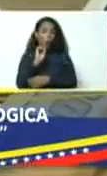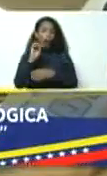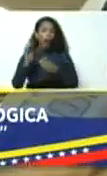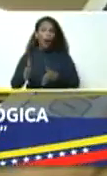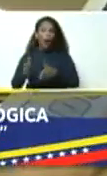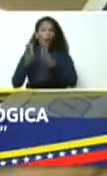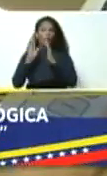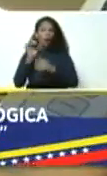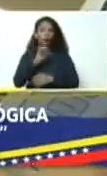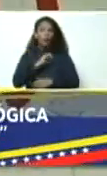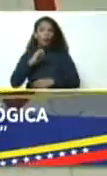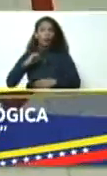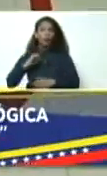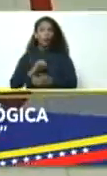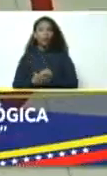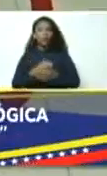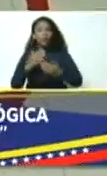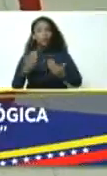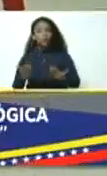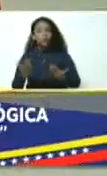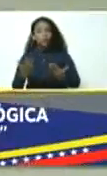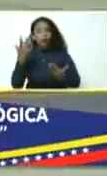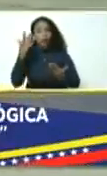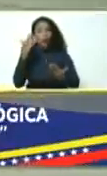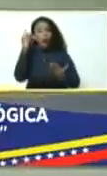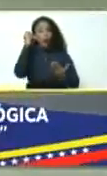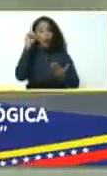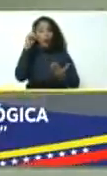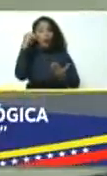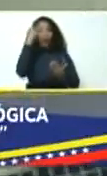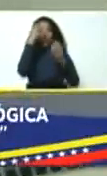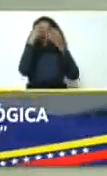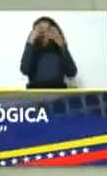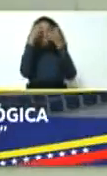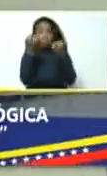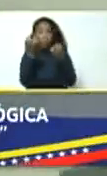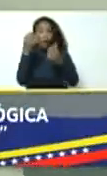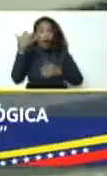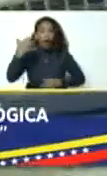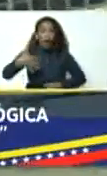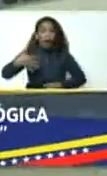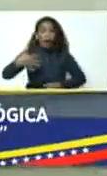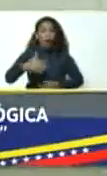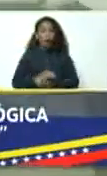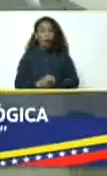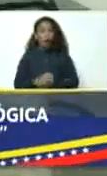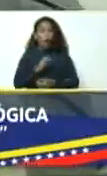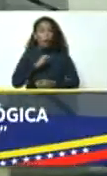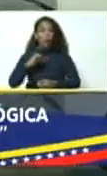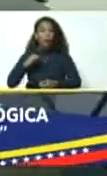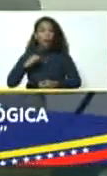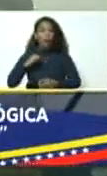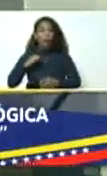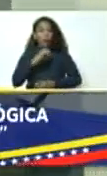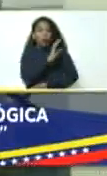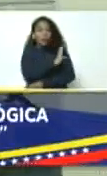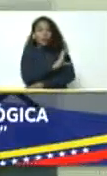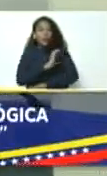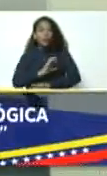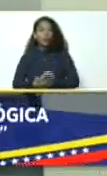instituciones privadas, pues le sacan un ojo de la cara, como dice usted, mi comandante. Aquí, bueno, vamos a